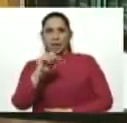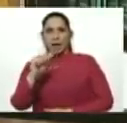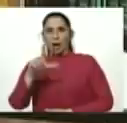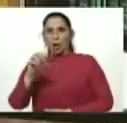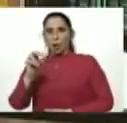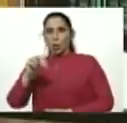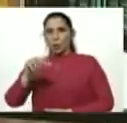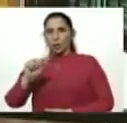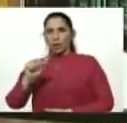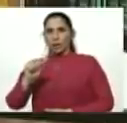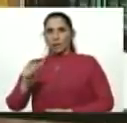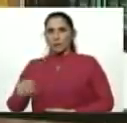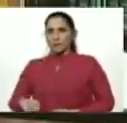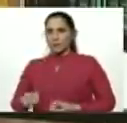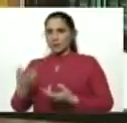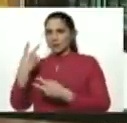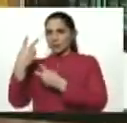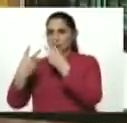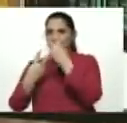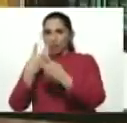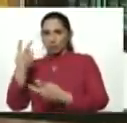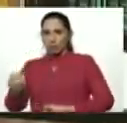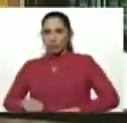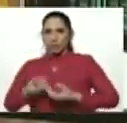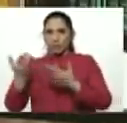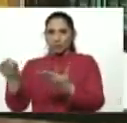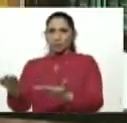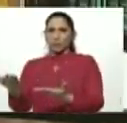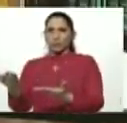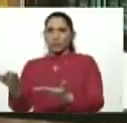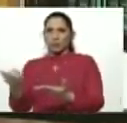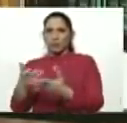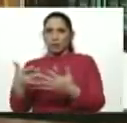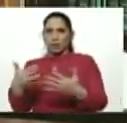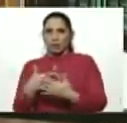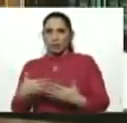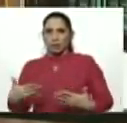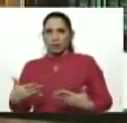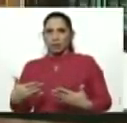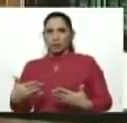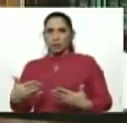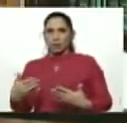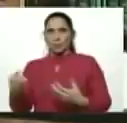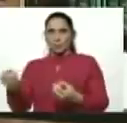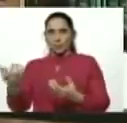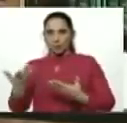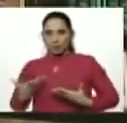visitándole, llevándole la carta y los regalos, y me trajo de regreso